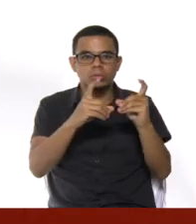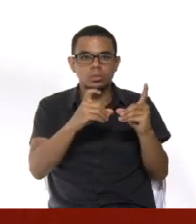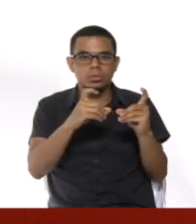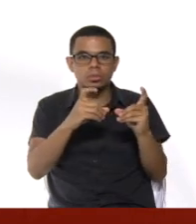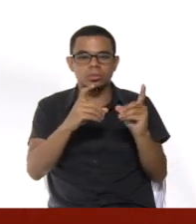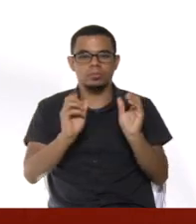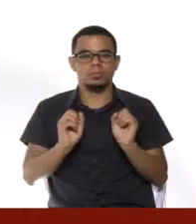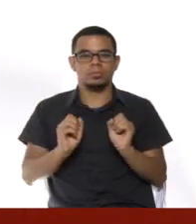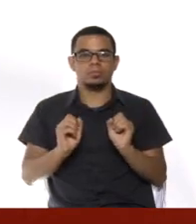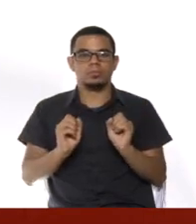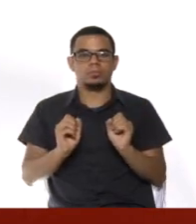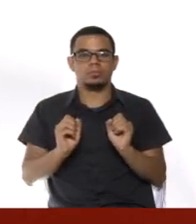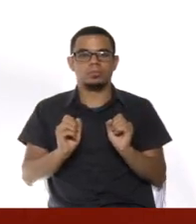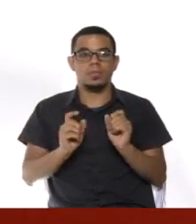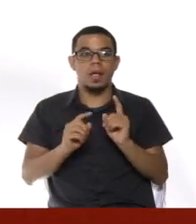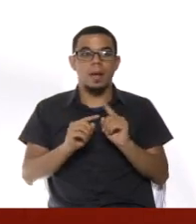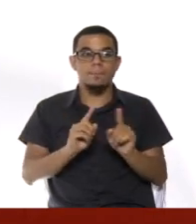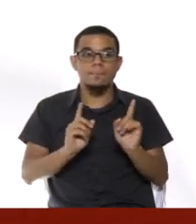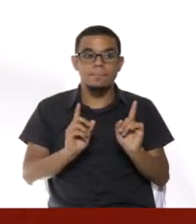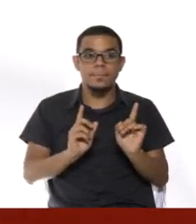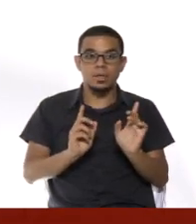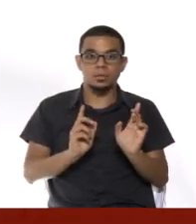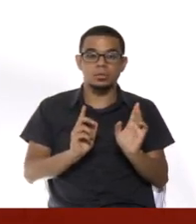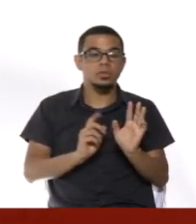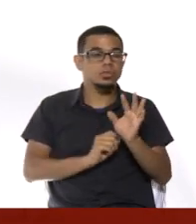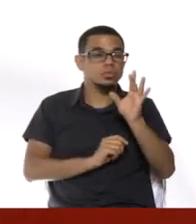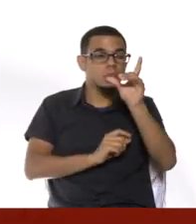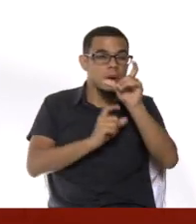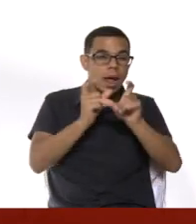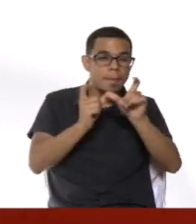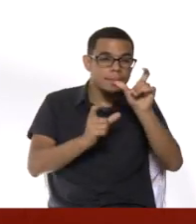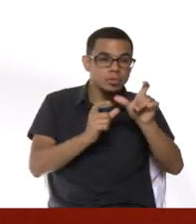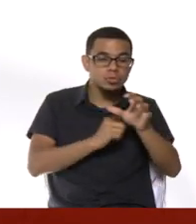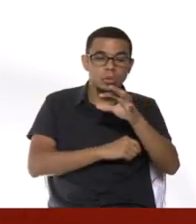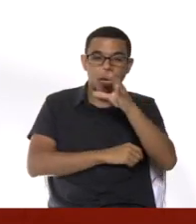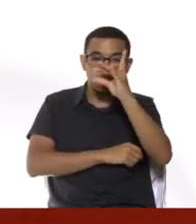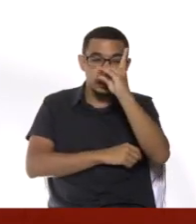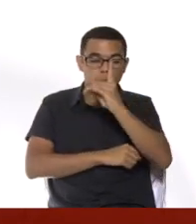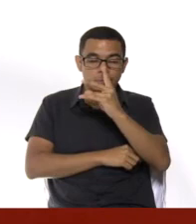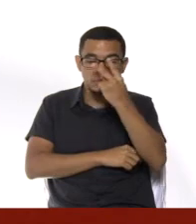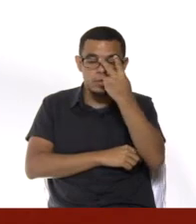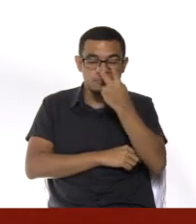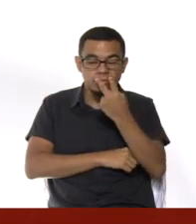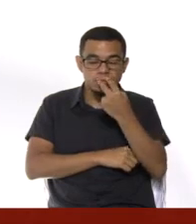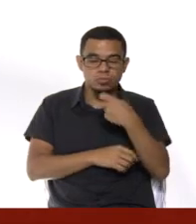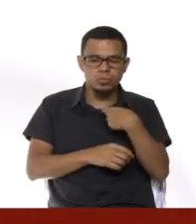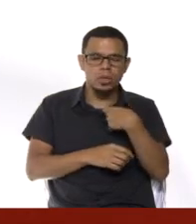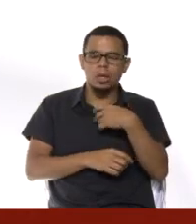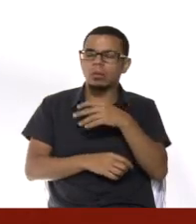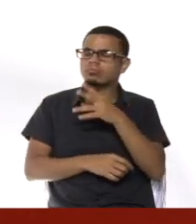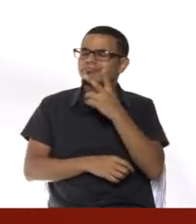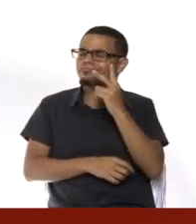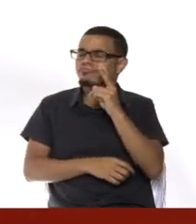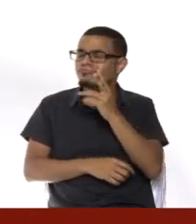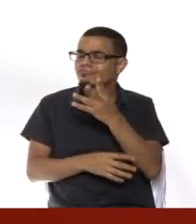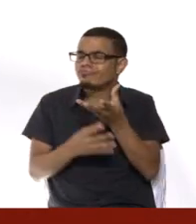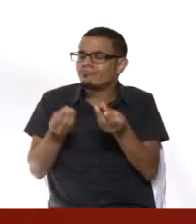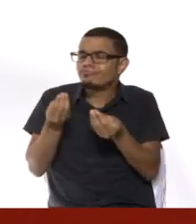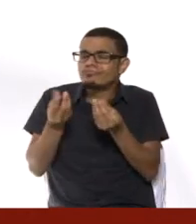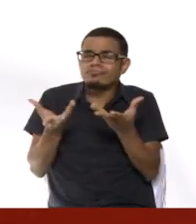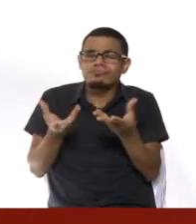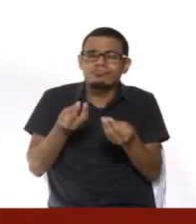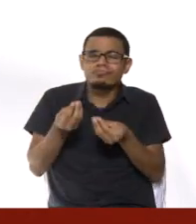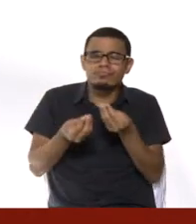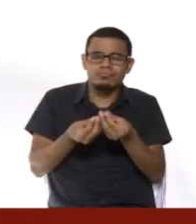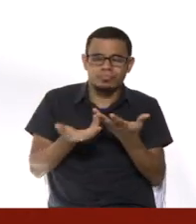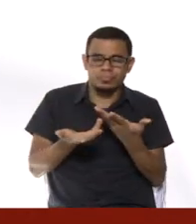si nos conseguimos con una persona que tenga una discapacidad visual, no va a hacer uso de la lectura y no va a saber qué es